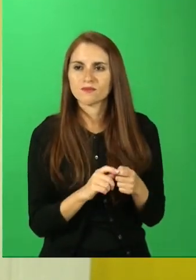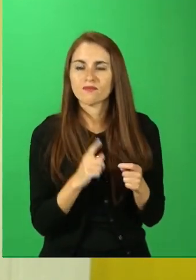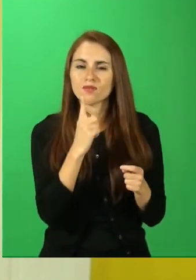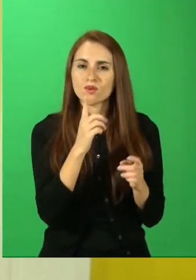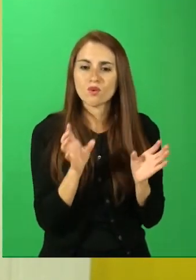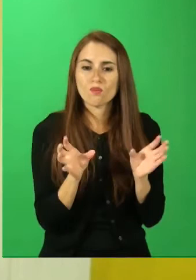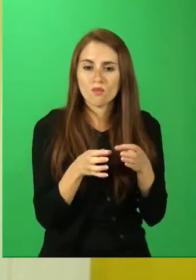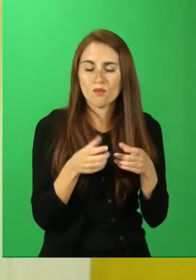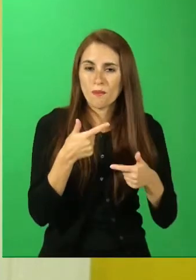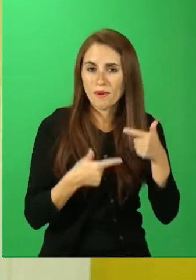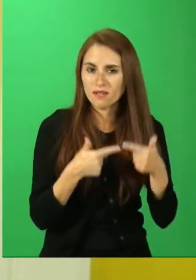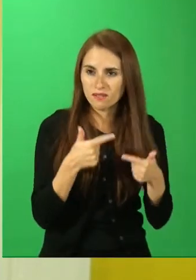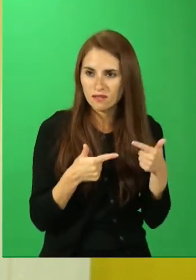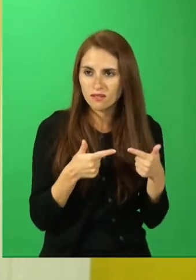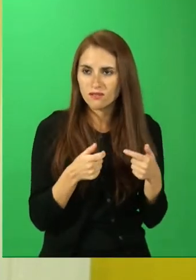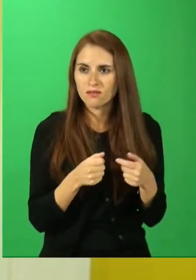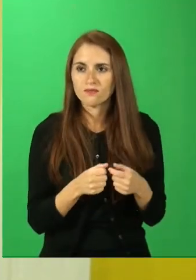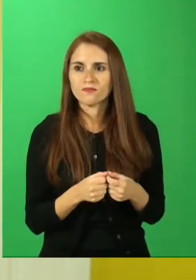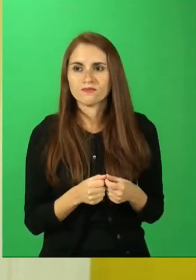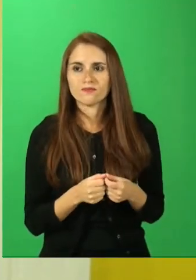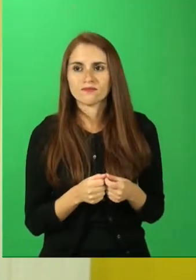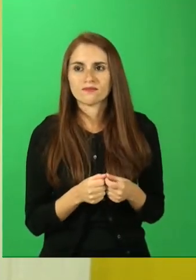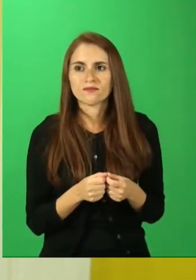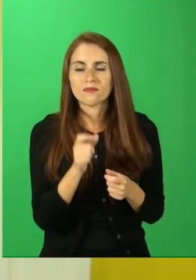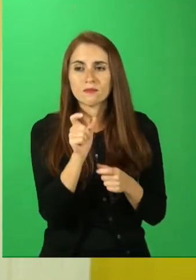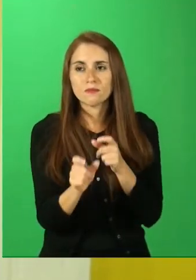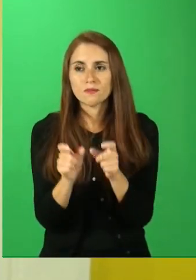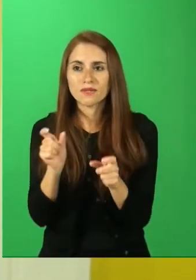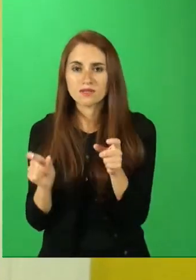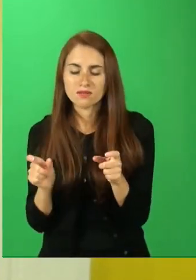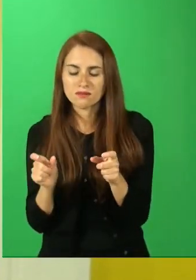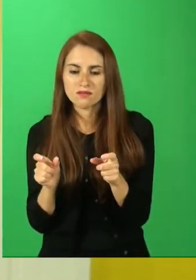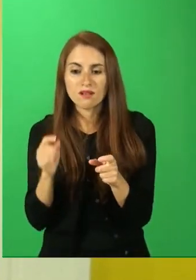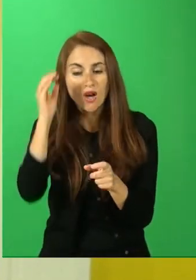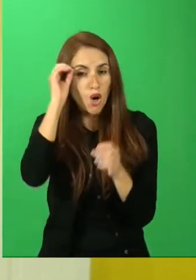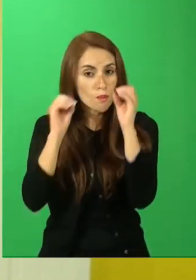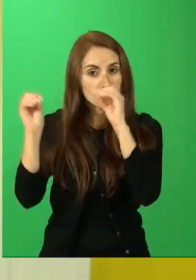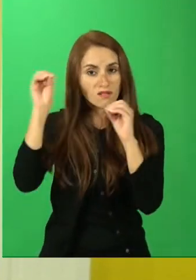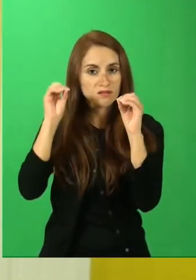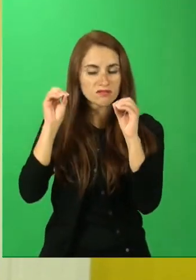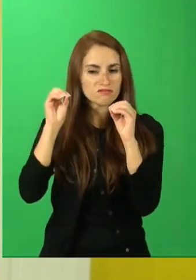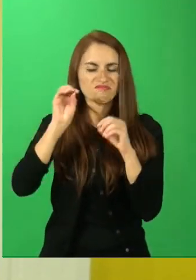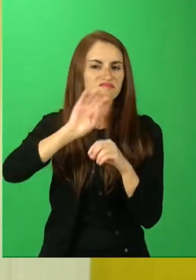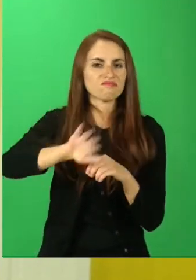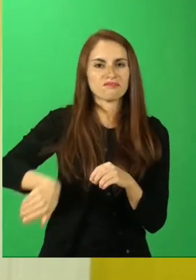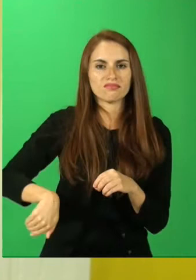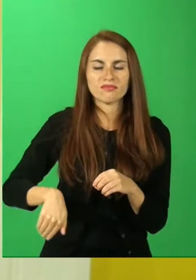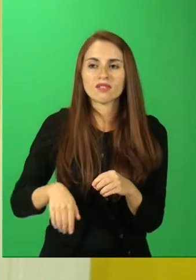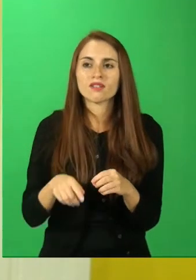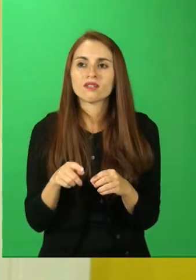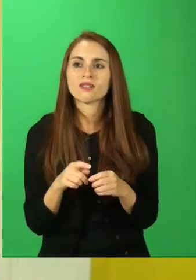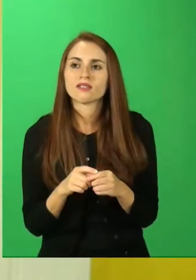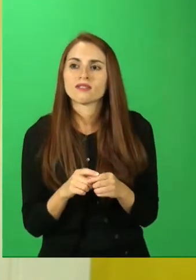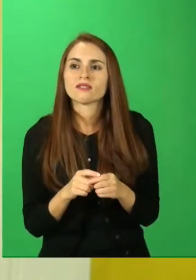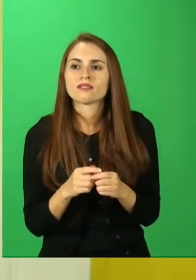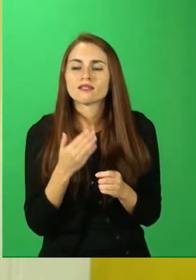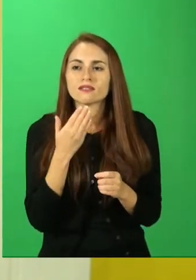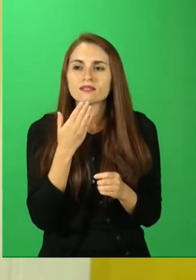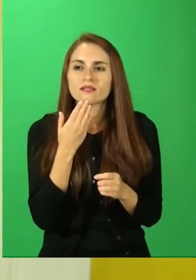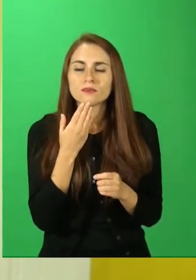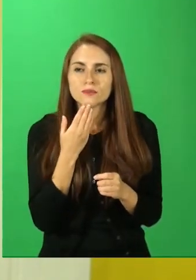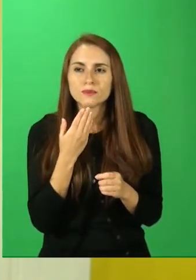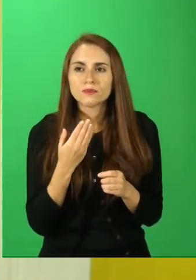partido, los individuos como tal no valen, es un Estado corporativo, no